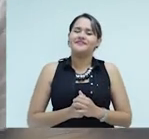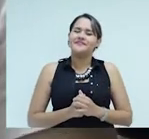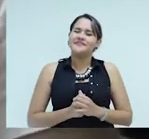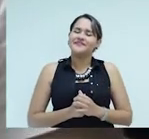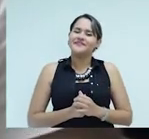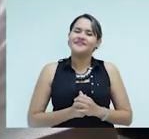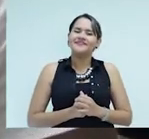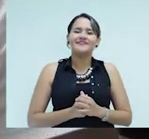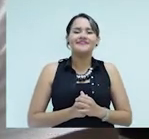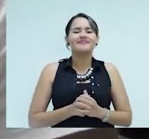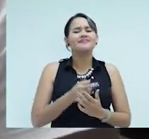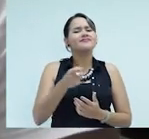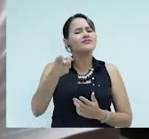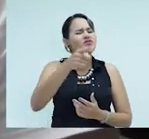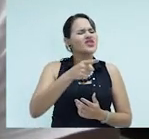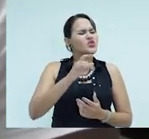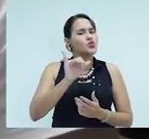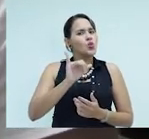Los invito a que